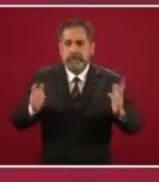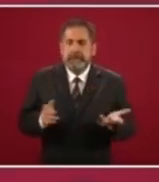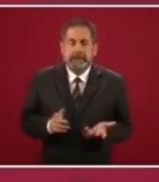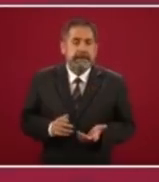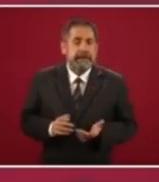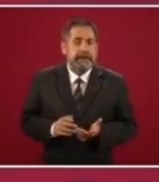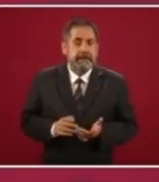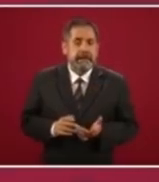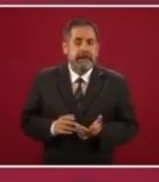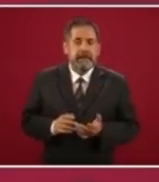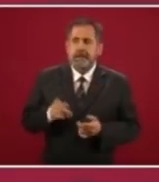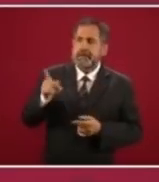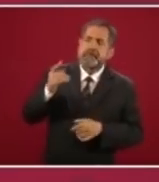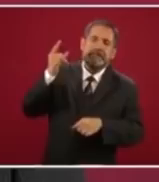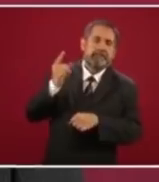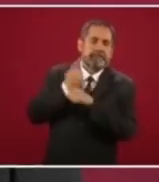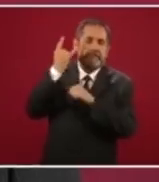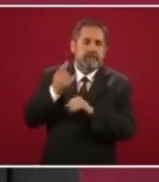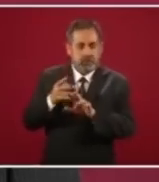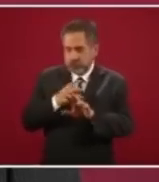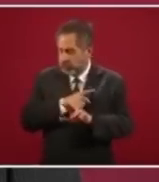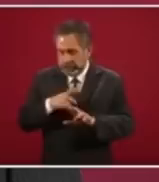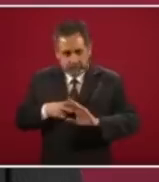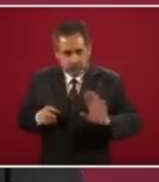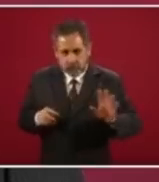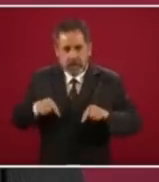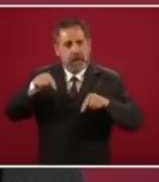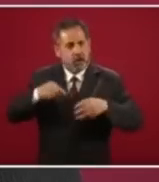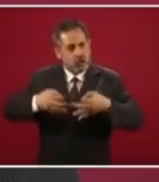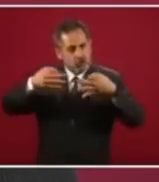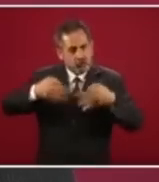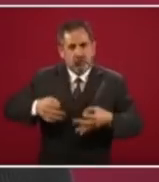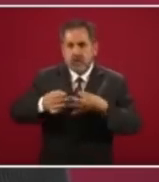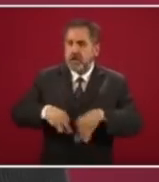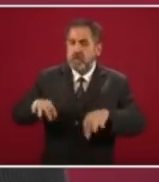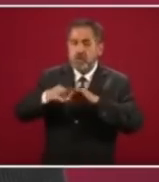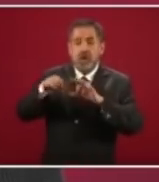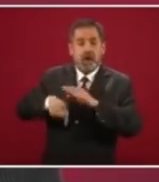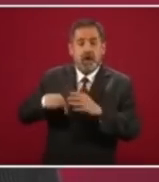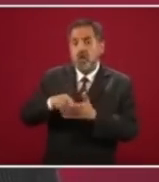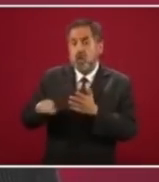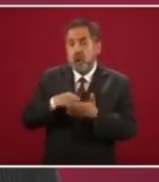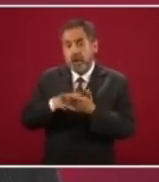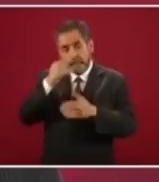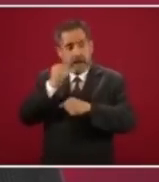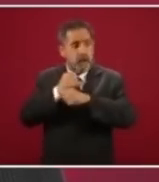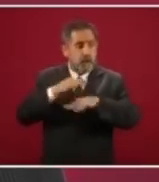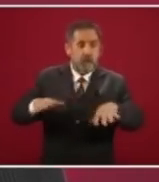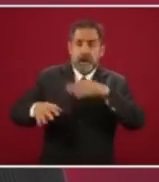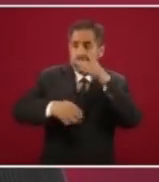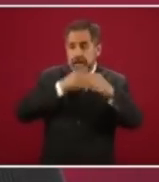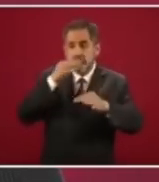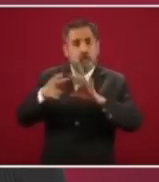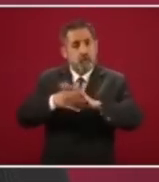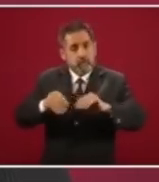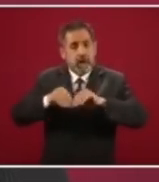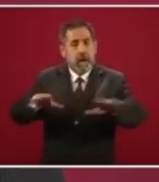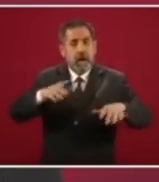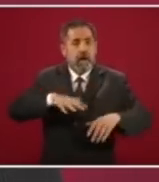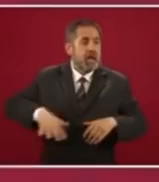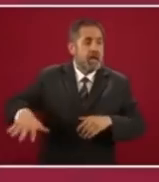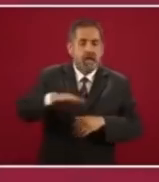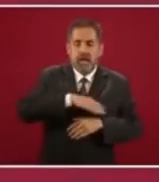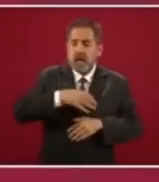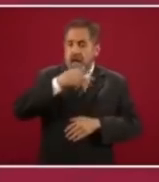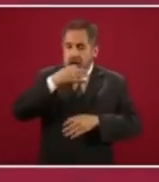te desacredita este espacio, que es muy importante para informar, para que haya